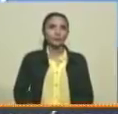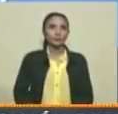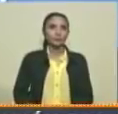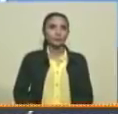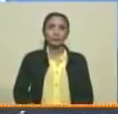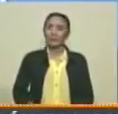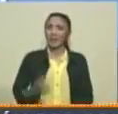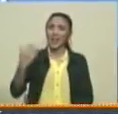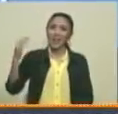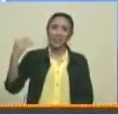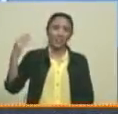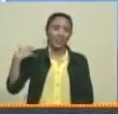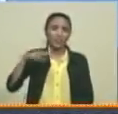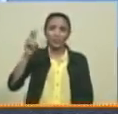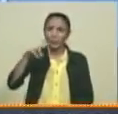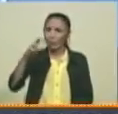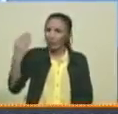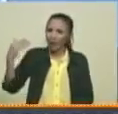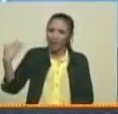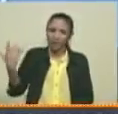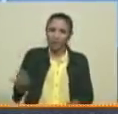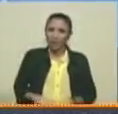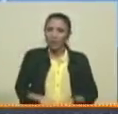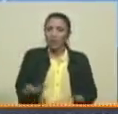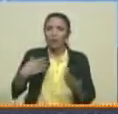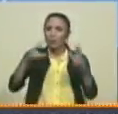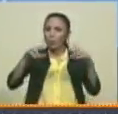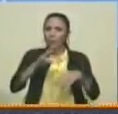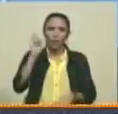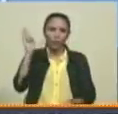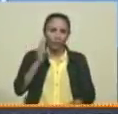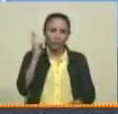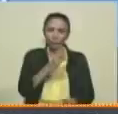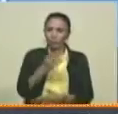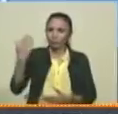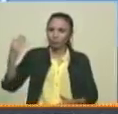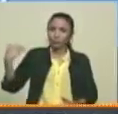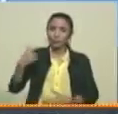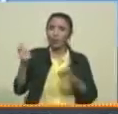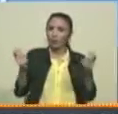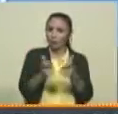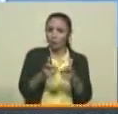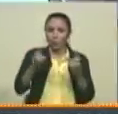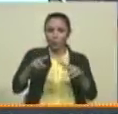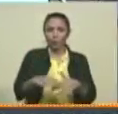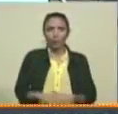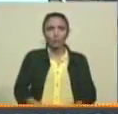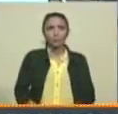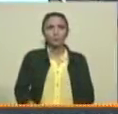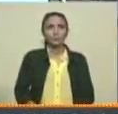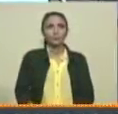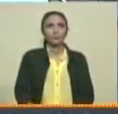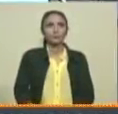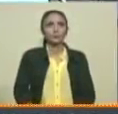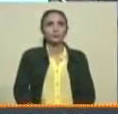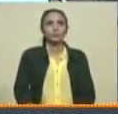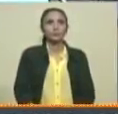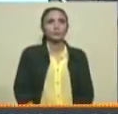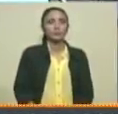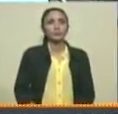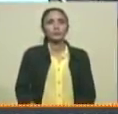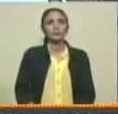en mucho tiempo, no sé cuánto tiempo. No sé si los expertos, Carlos Ron,